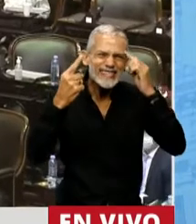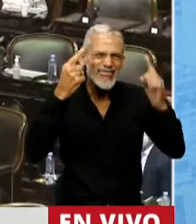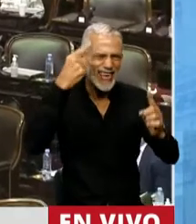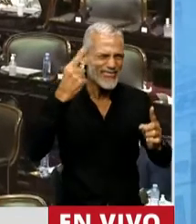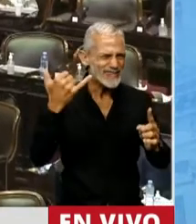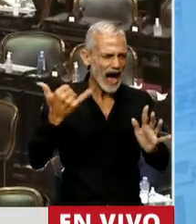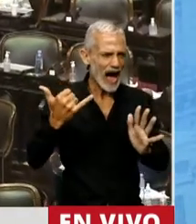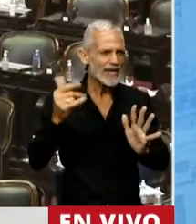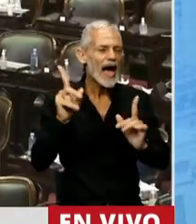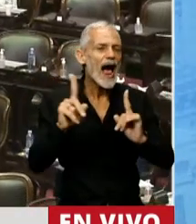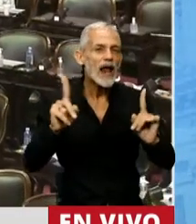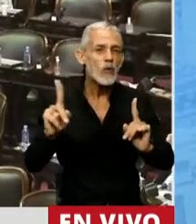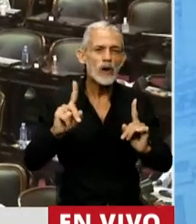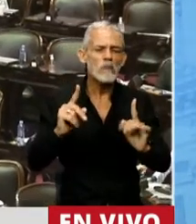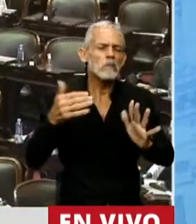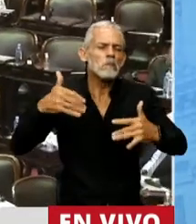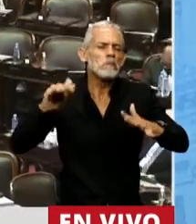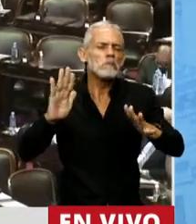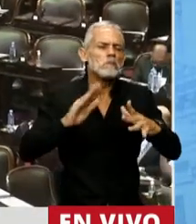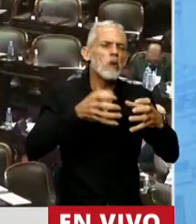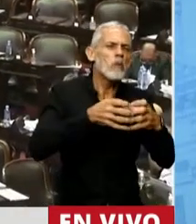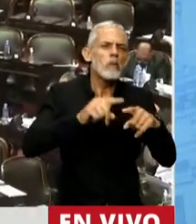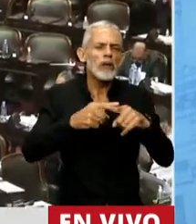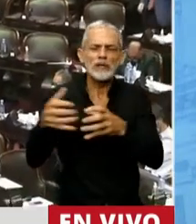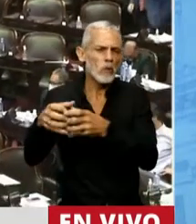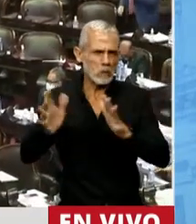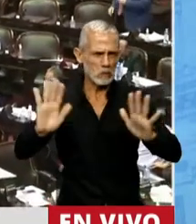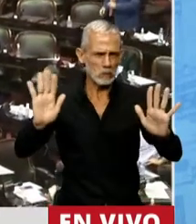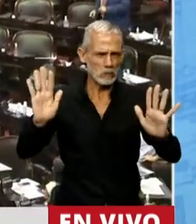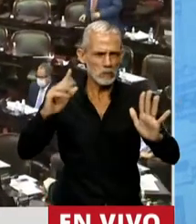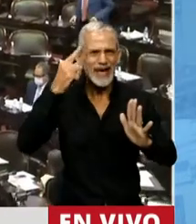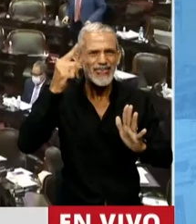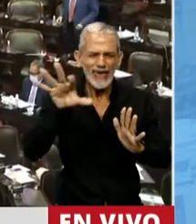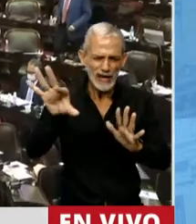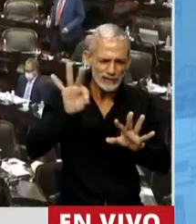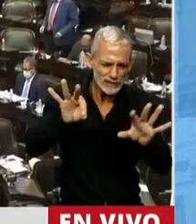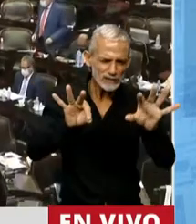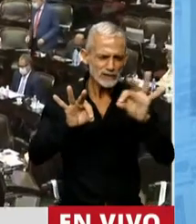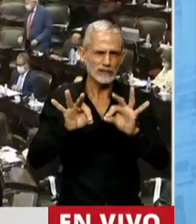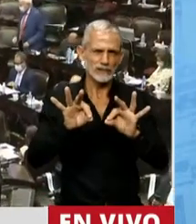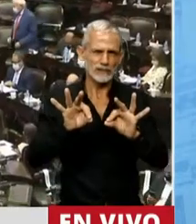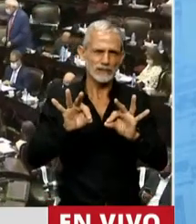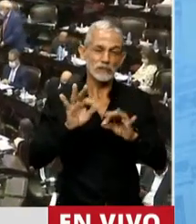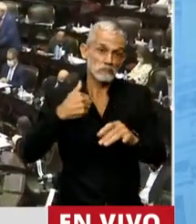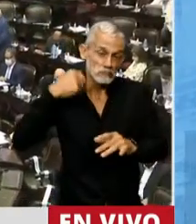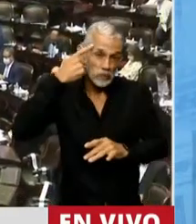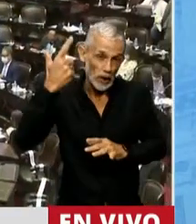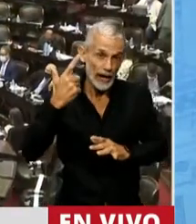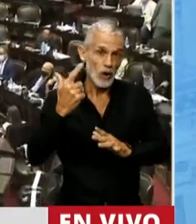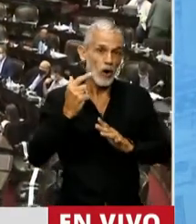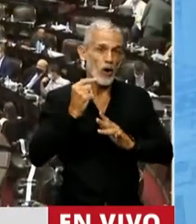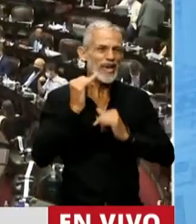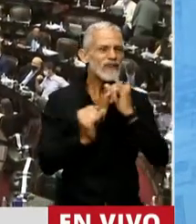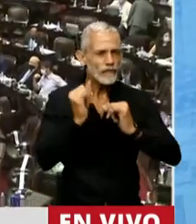centrales, provengan de donde provinieren, que me parece que informan